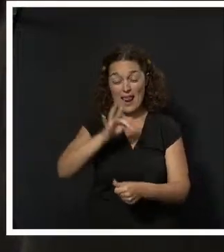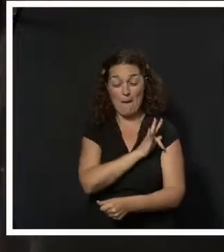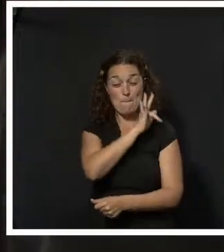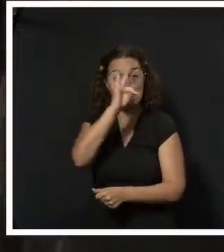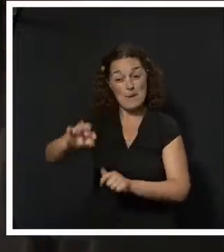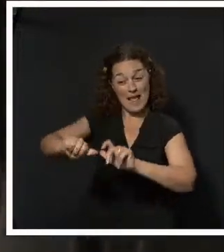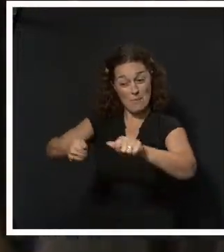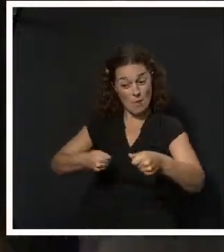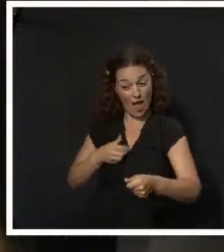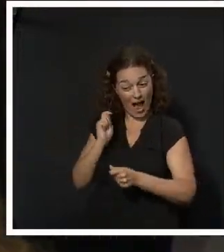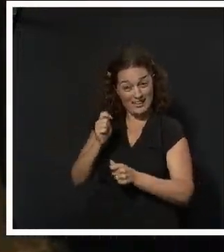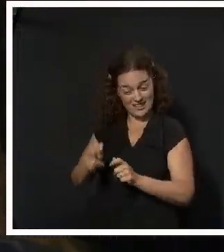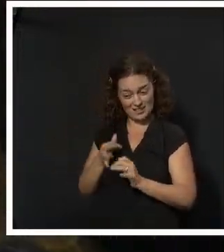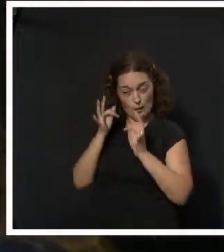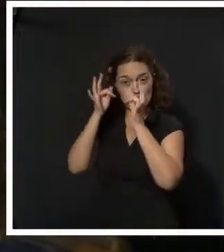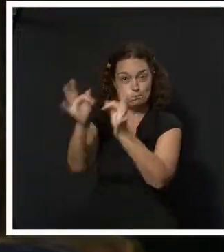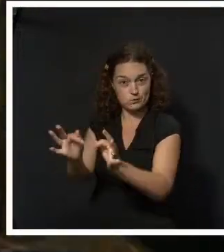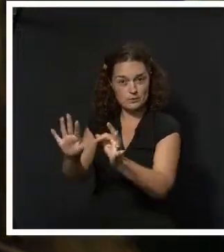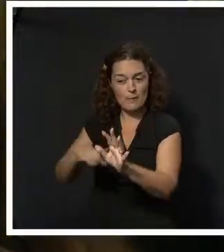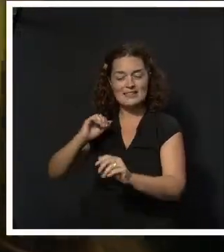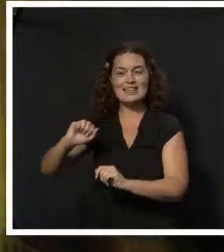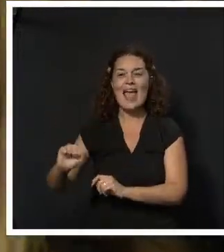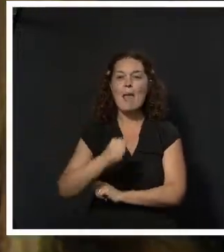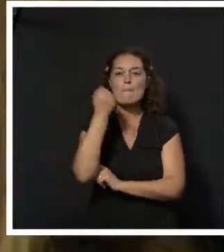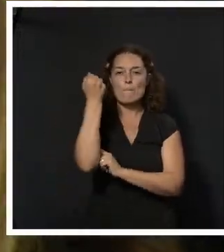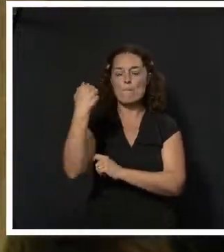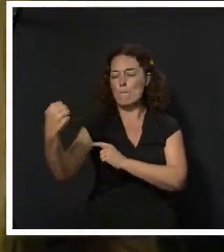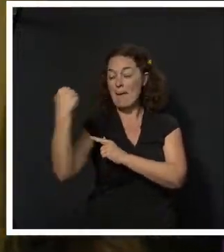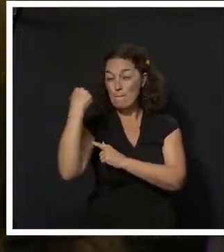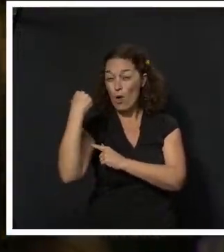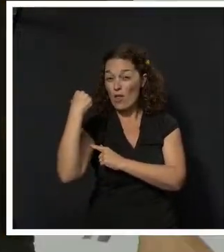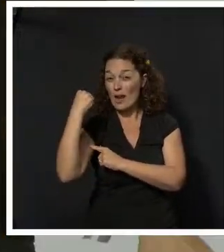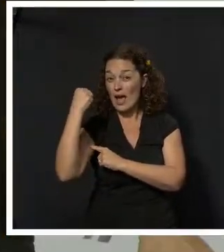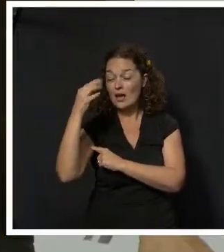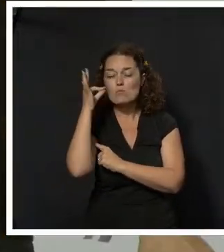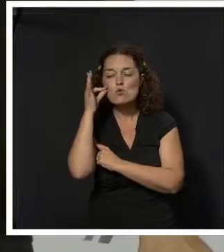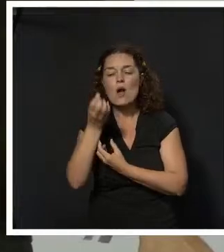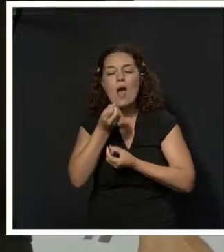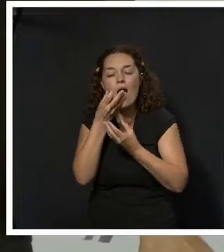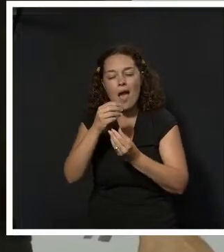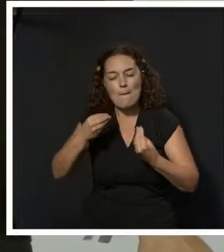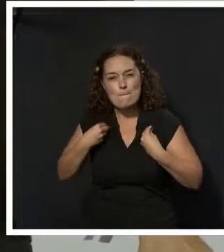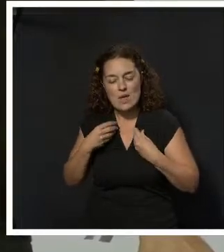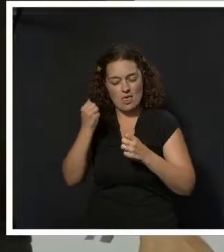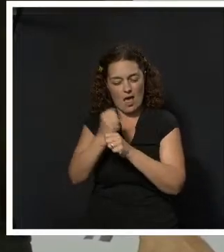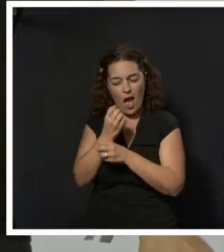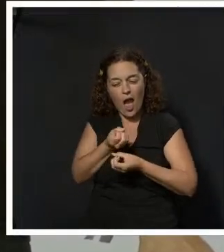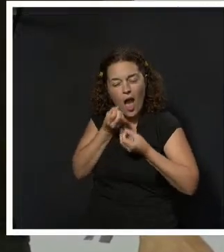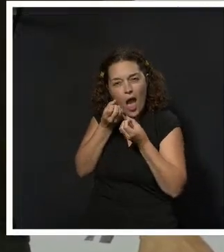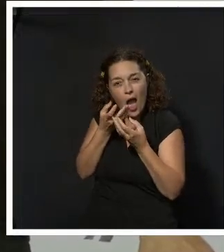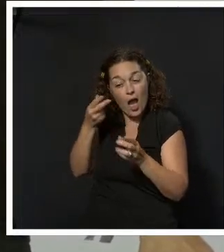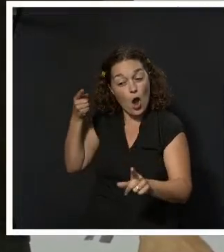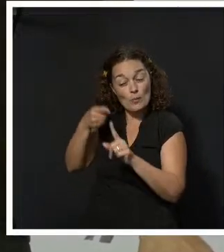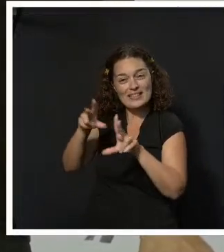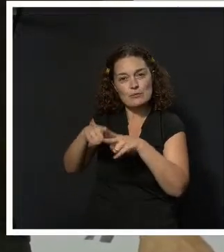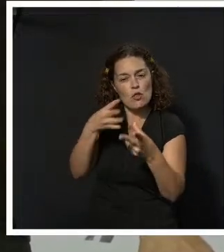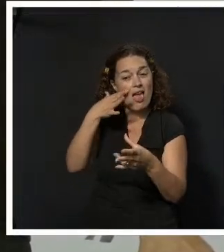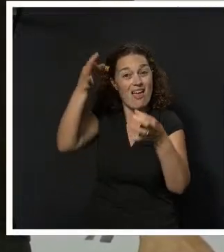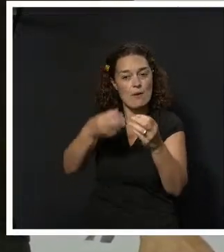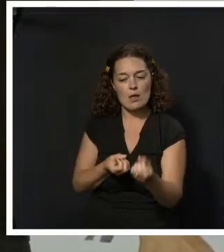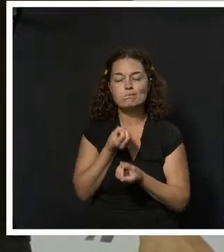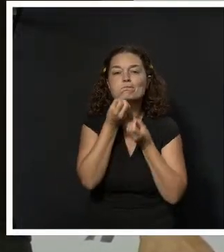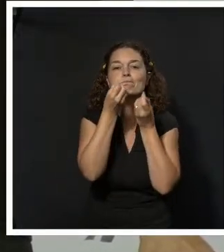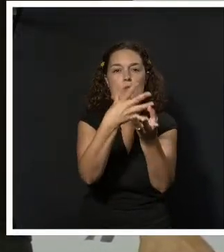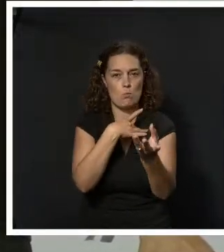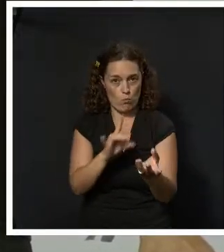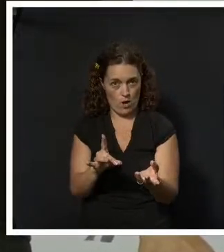premio de empanada edad es valor empoderarlas narrar a suavidad que llegue a sociedades de verdad no que